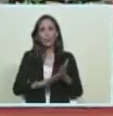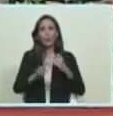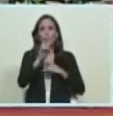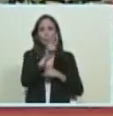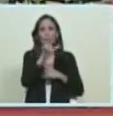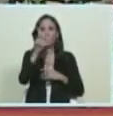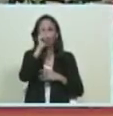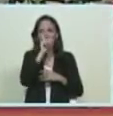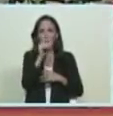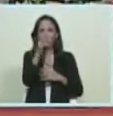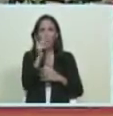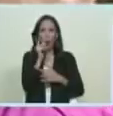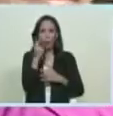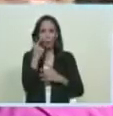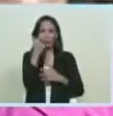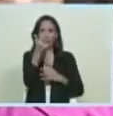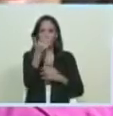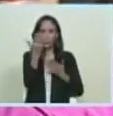23 años.